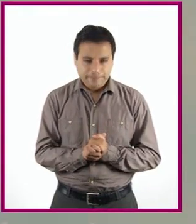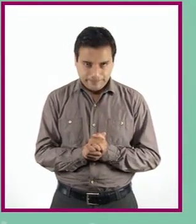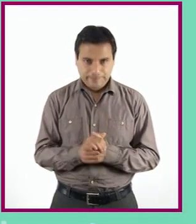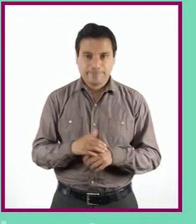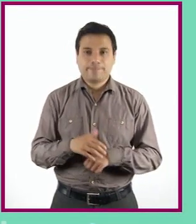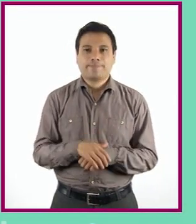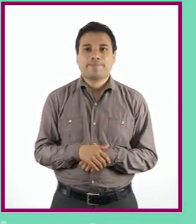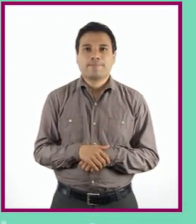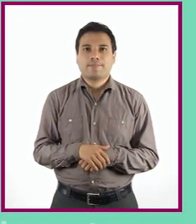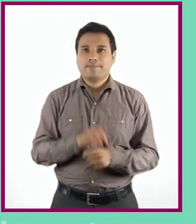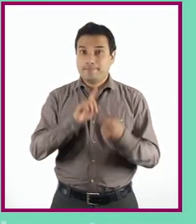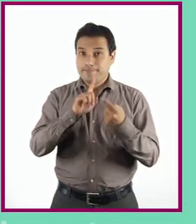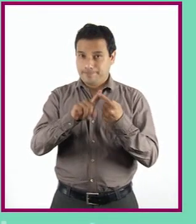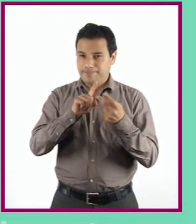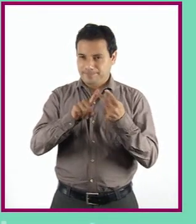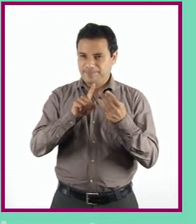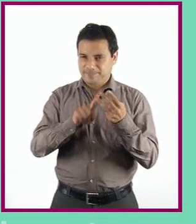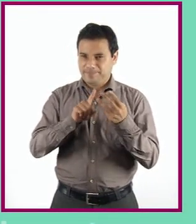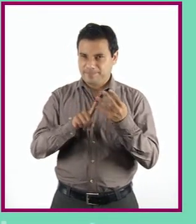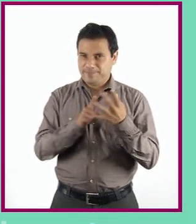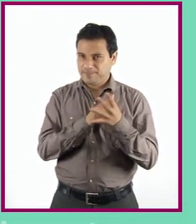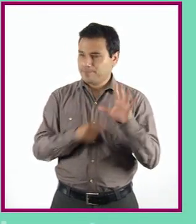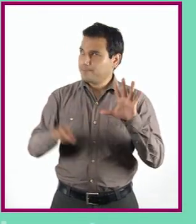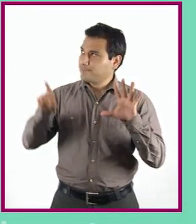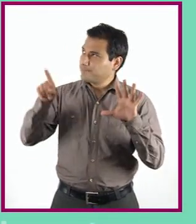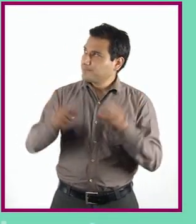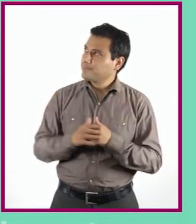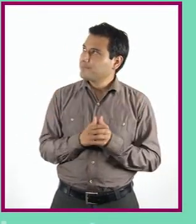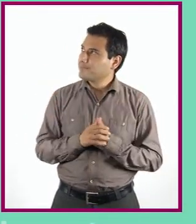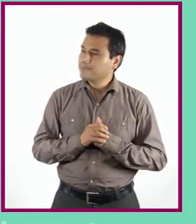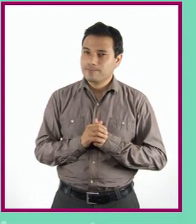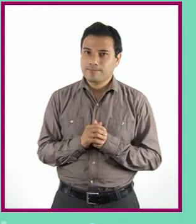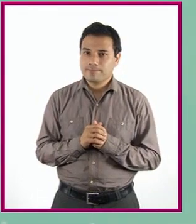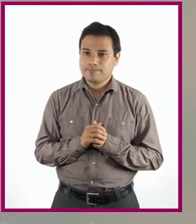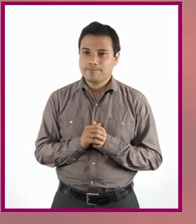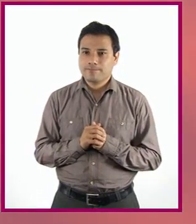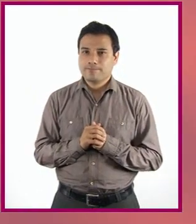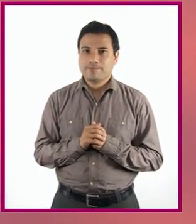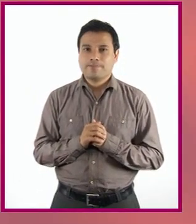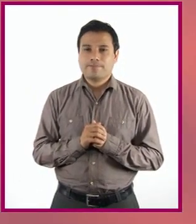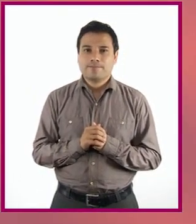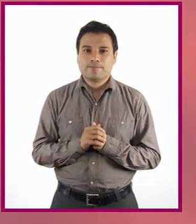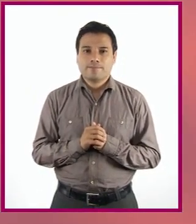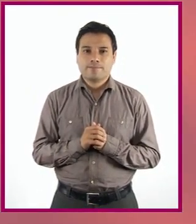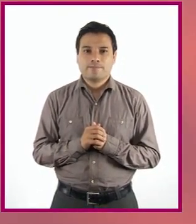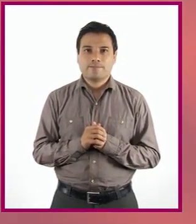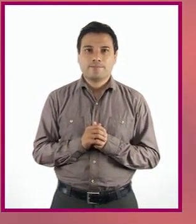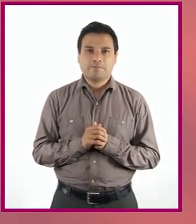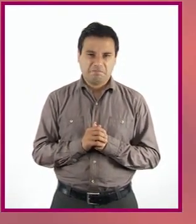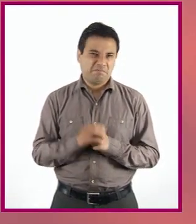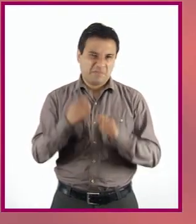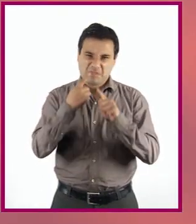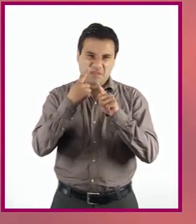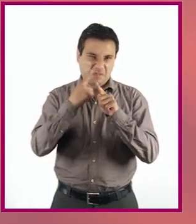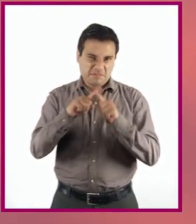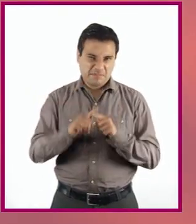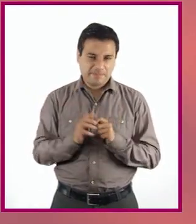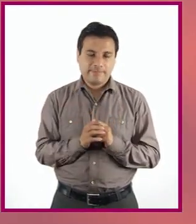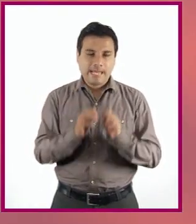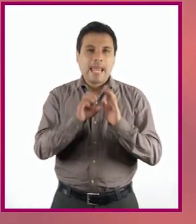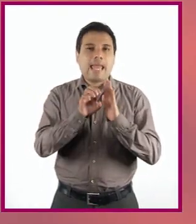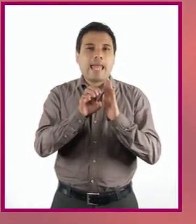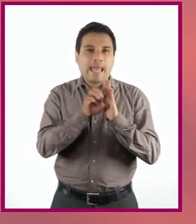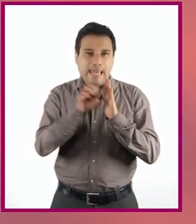son mientras, mientras que, siempre que, luego entonces, entre otros.